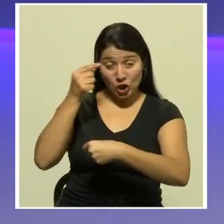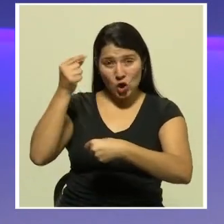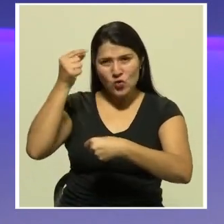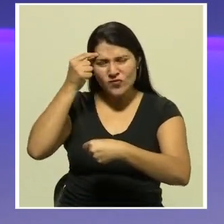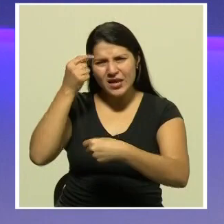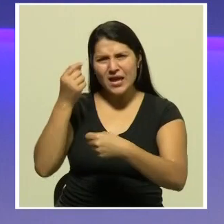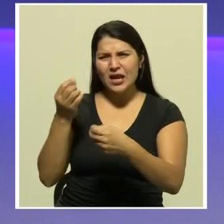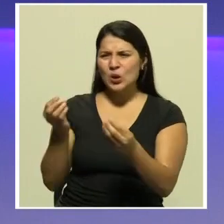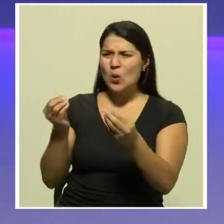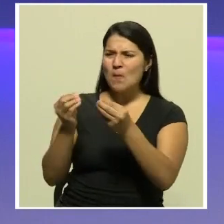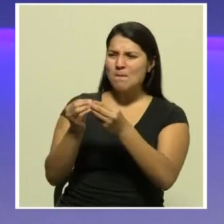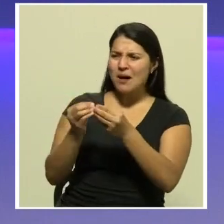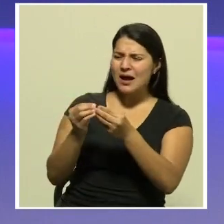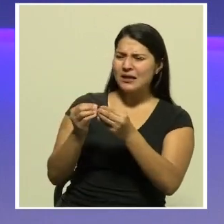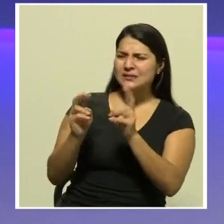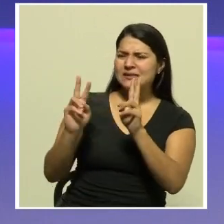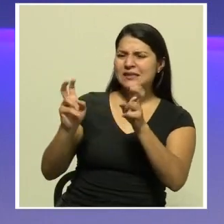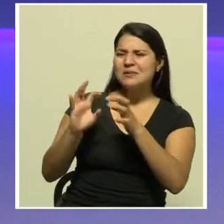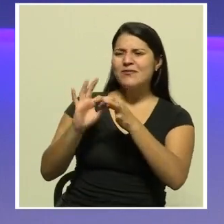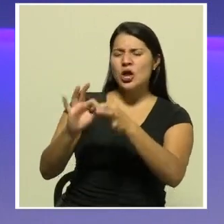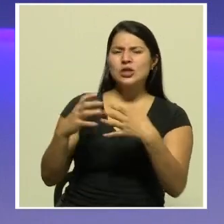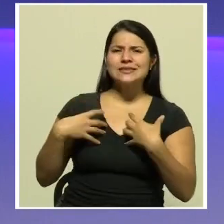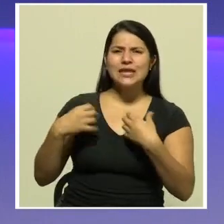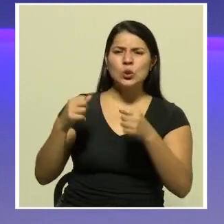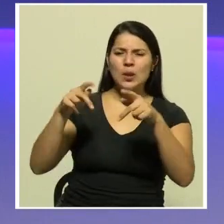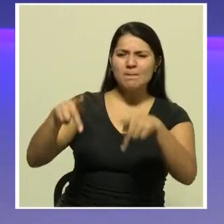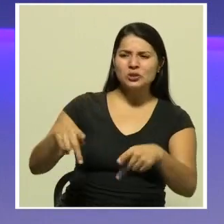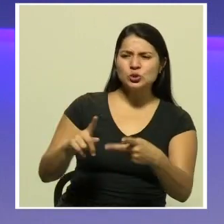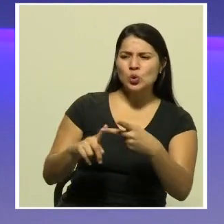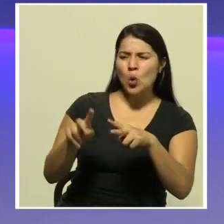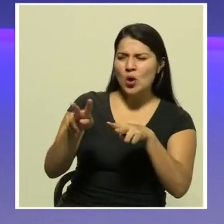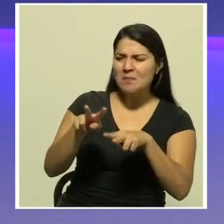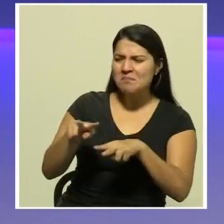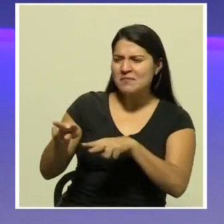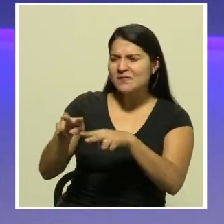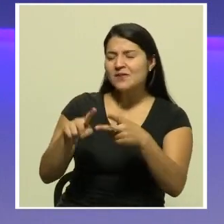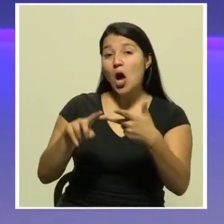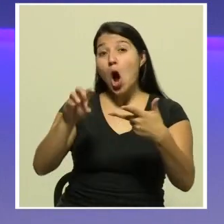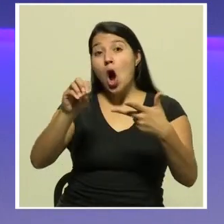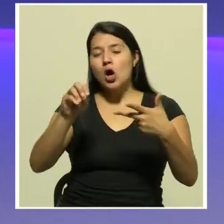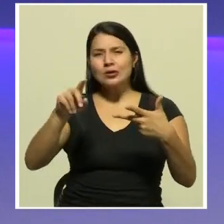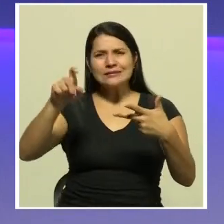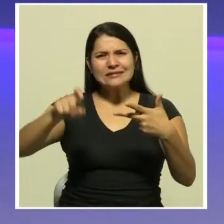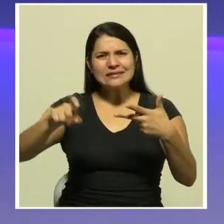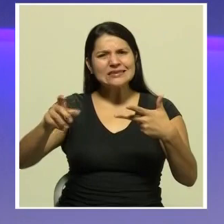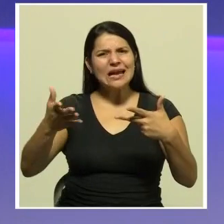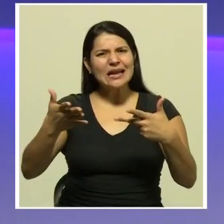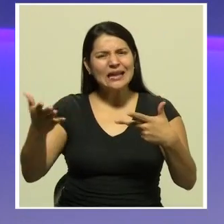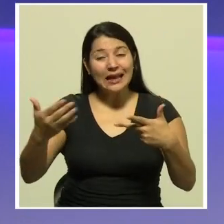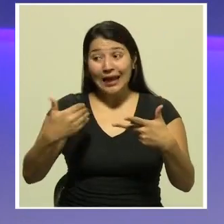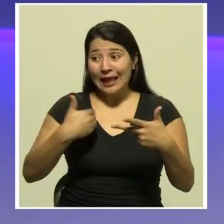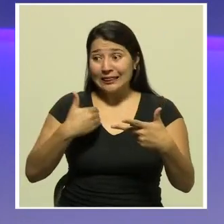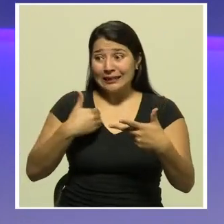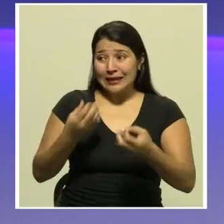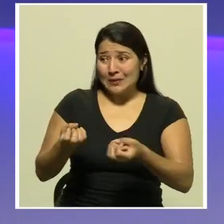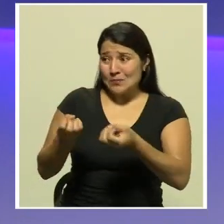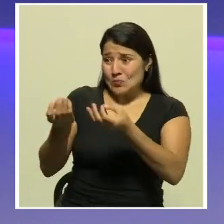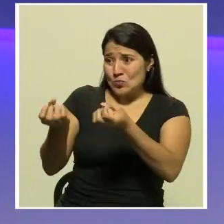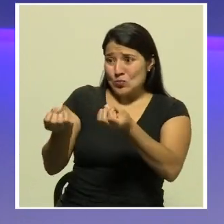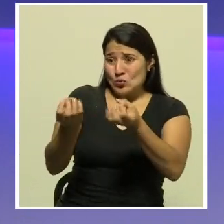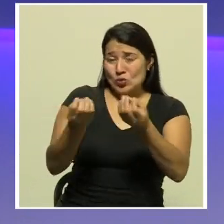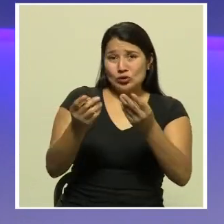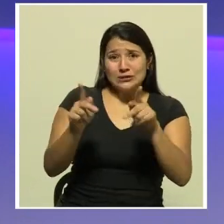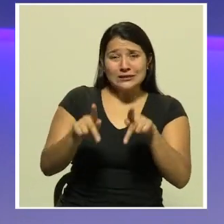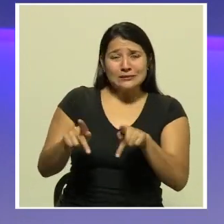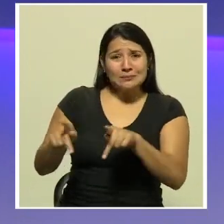personas, la vigilancia del territorio o la necesidad de cientos de miles de ciudadanos